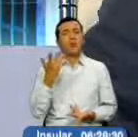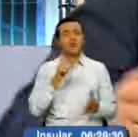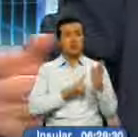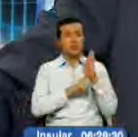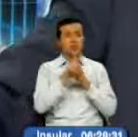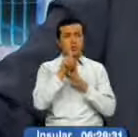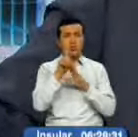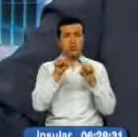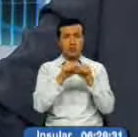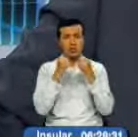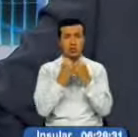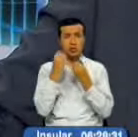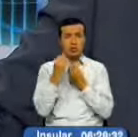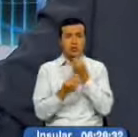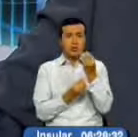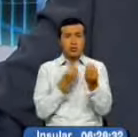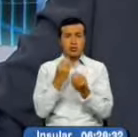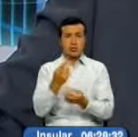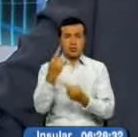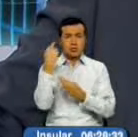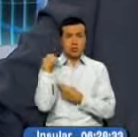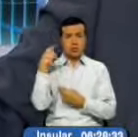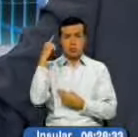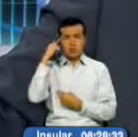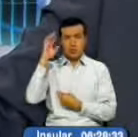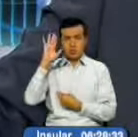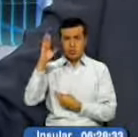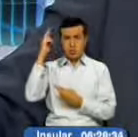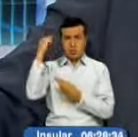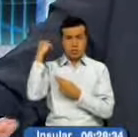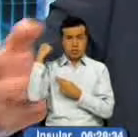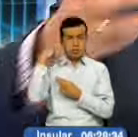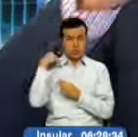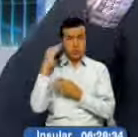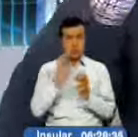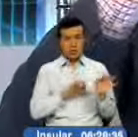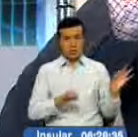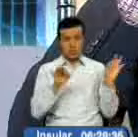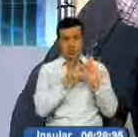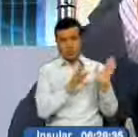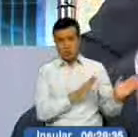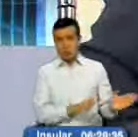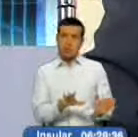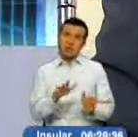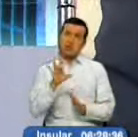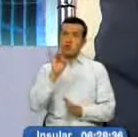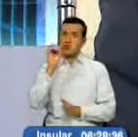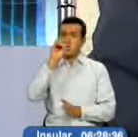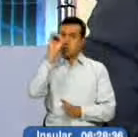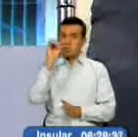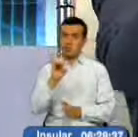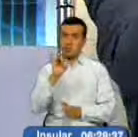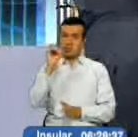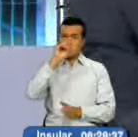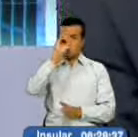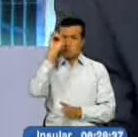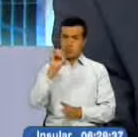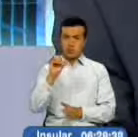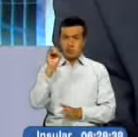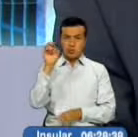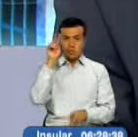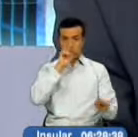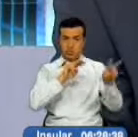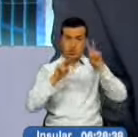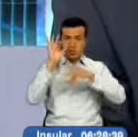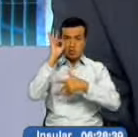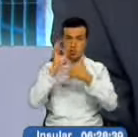locales, es prácticamente las asignaciones del gobierno central en un gran porcentaje que te diría yo estaría en el 80%. Y cuando analiza los